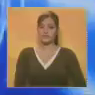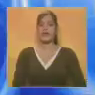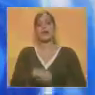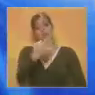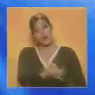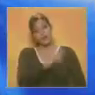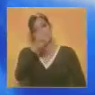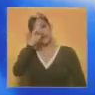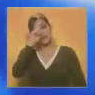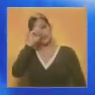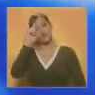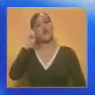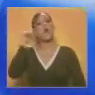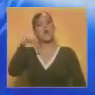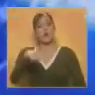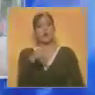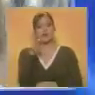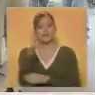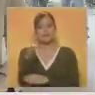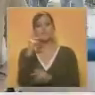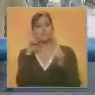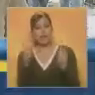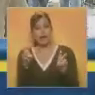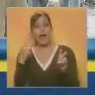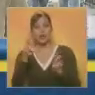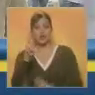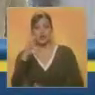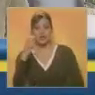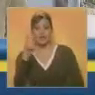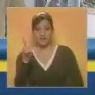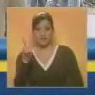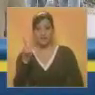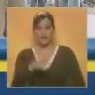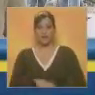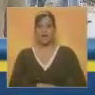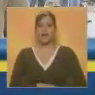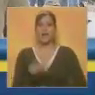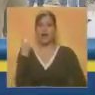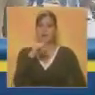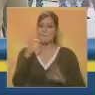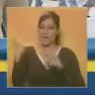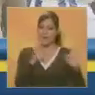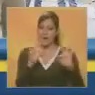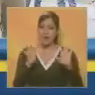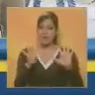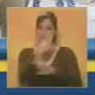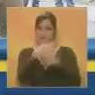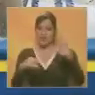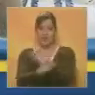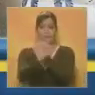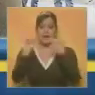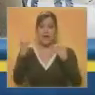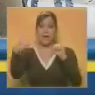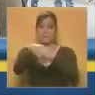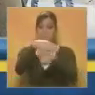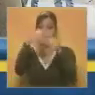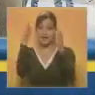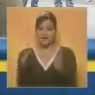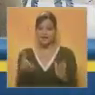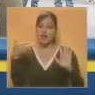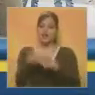Sí, muy buenas tardes. Hoy se presentó una situación irregular en la Universidad Central de Venezuela. Estaba previsto que a las 9:30 de la mañana la ministra para